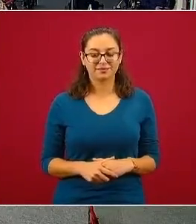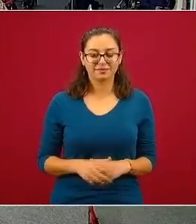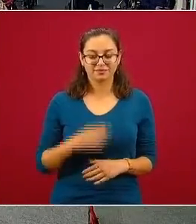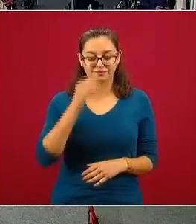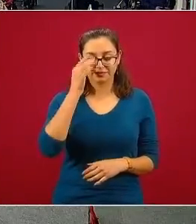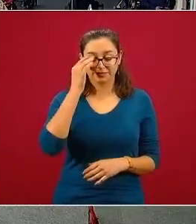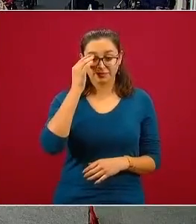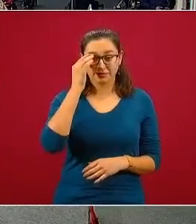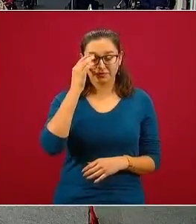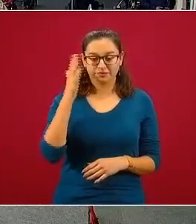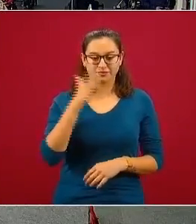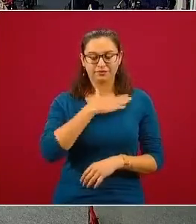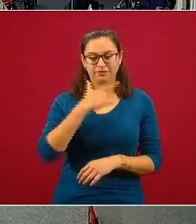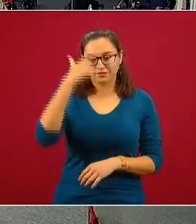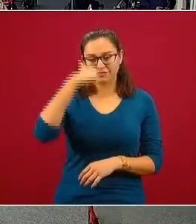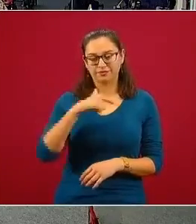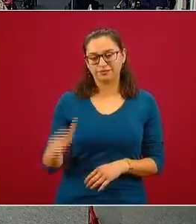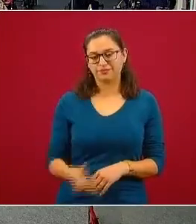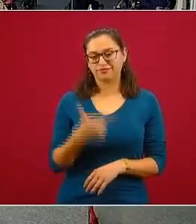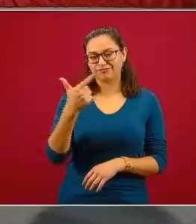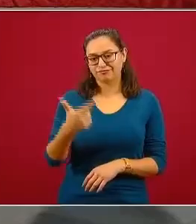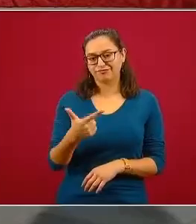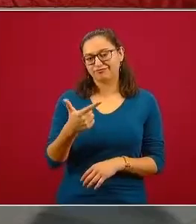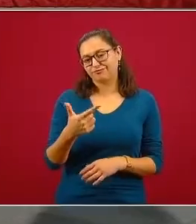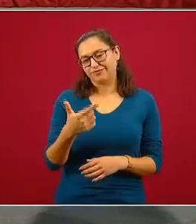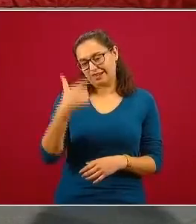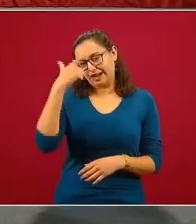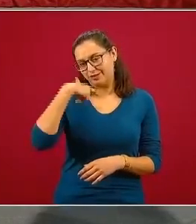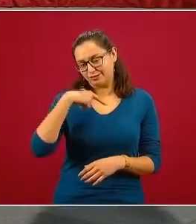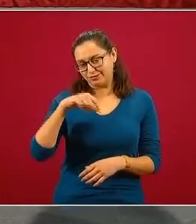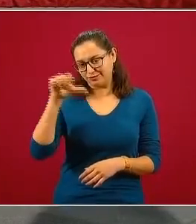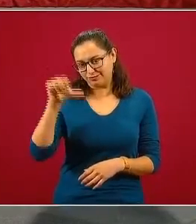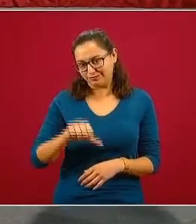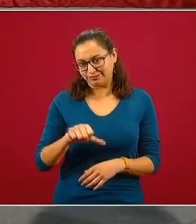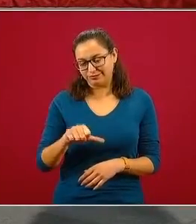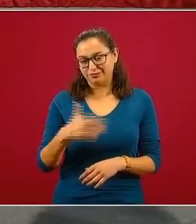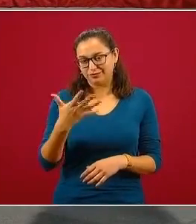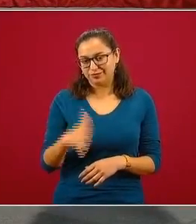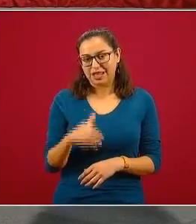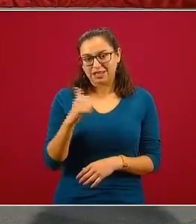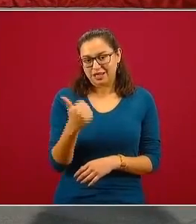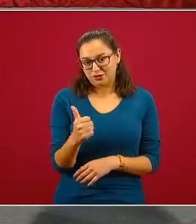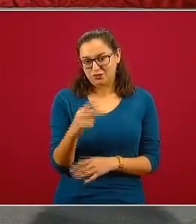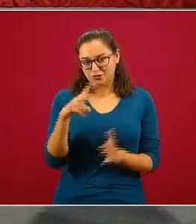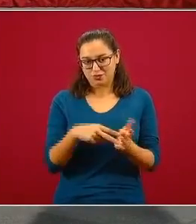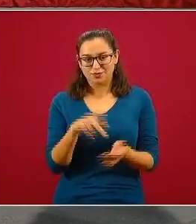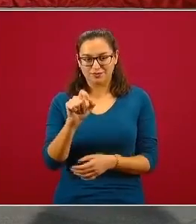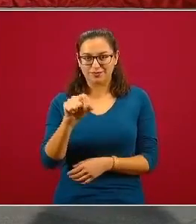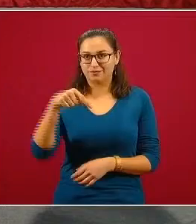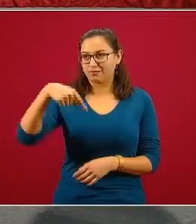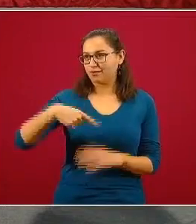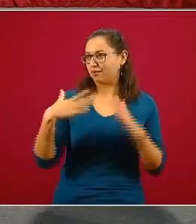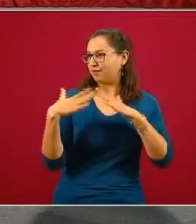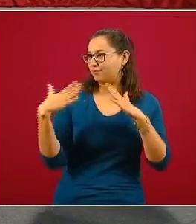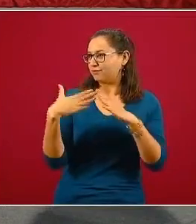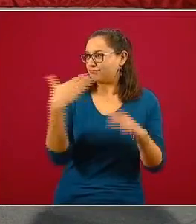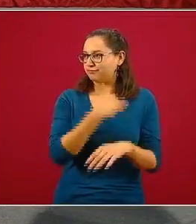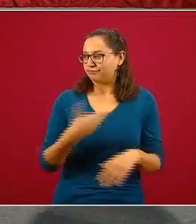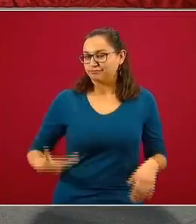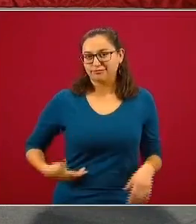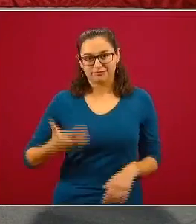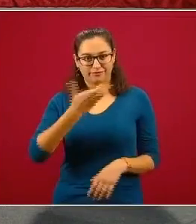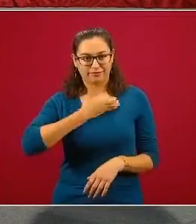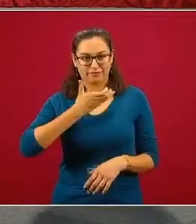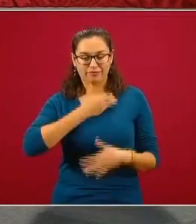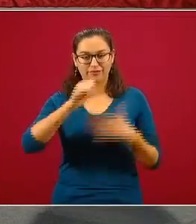Buenas noches, son las 19 horas de este lunes 10 de agosto de 2020. Estamos en el Palacio Nacional de México, en la